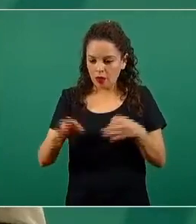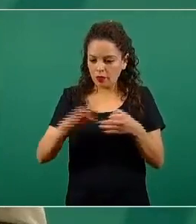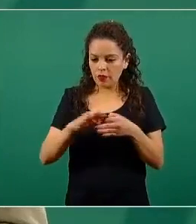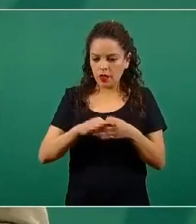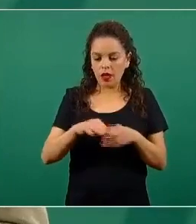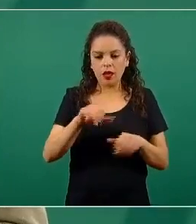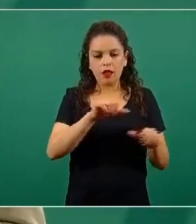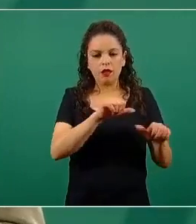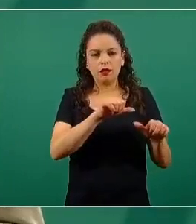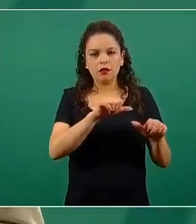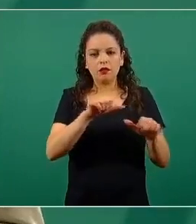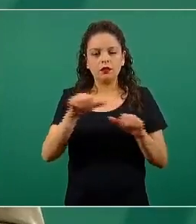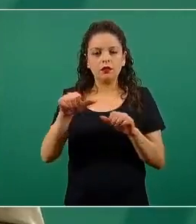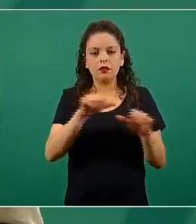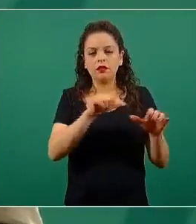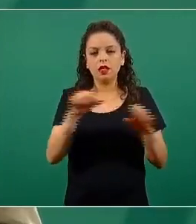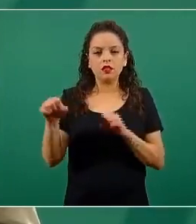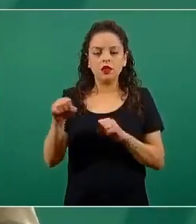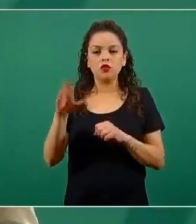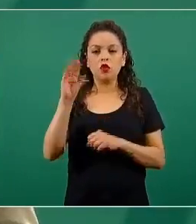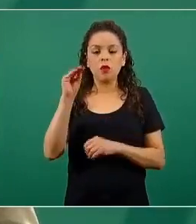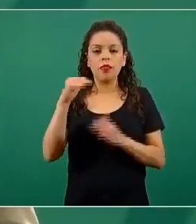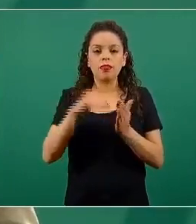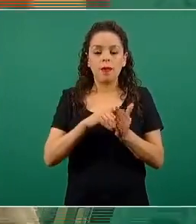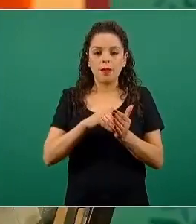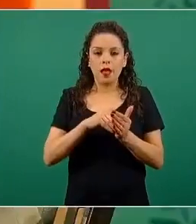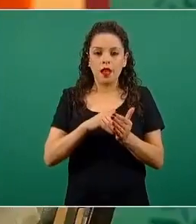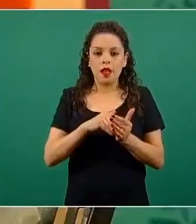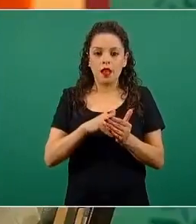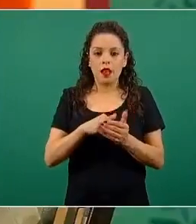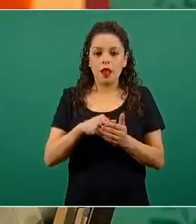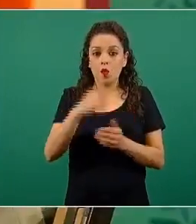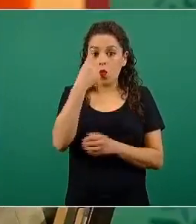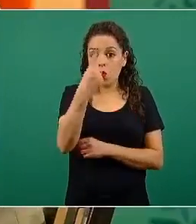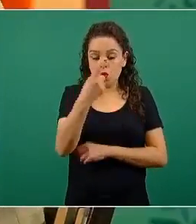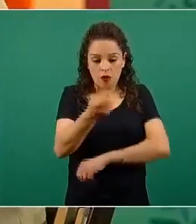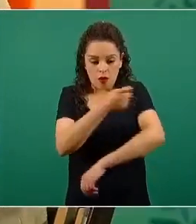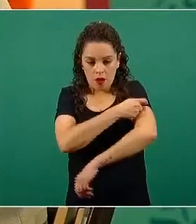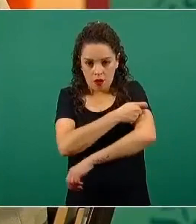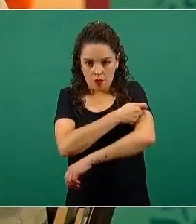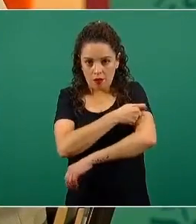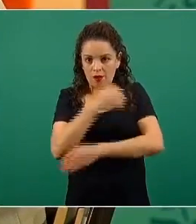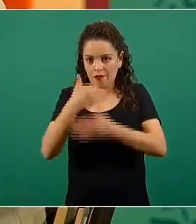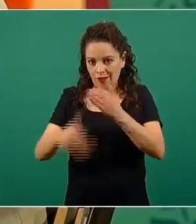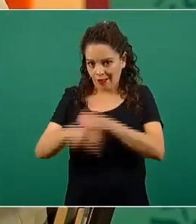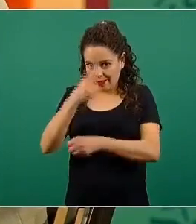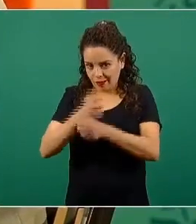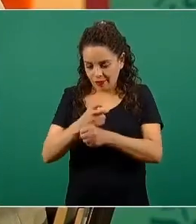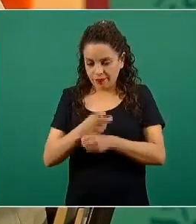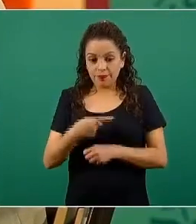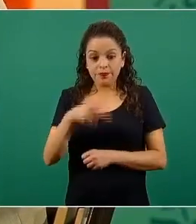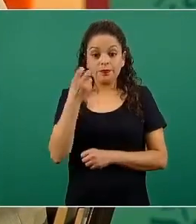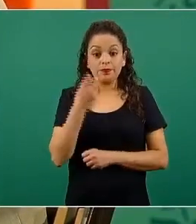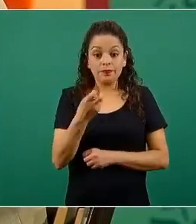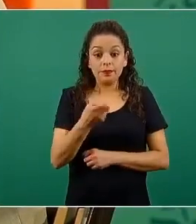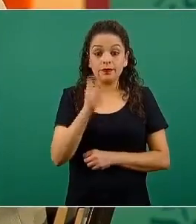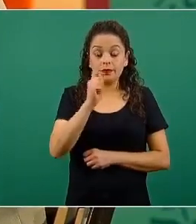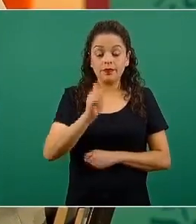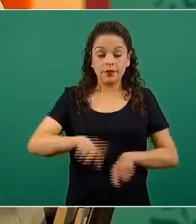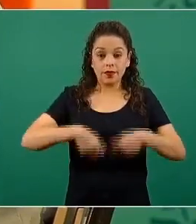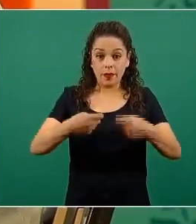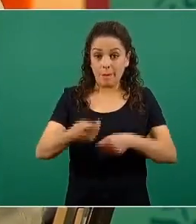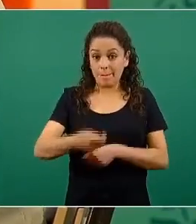600, casi 690,000 de primera dosis y justo en este lapso que tuvimos de hacer las primeras